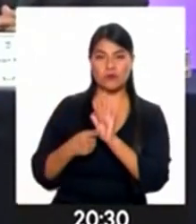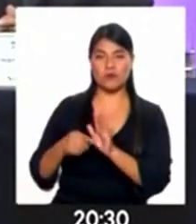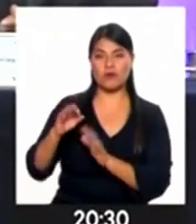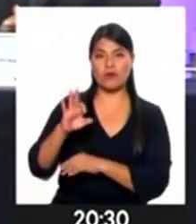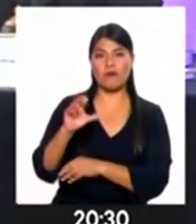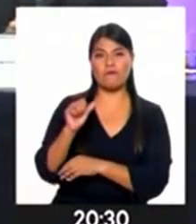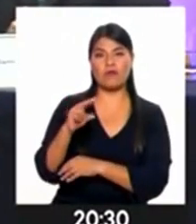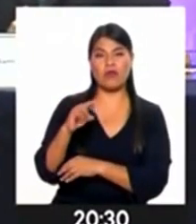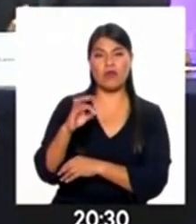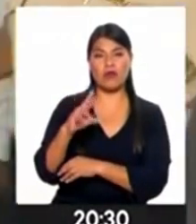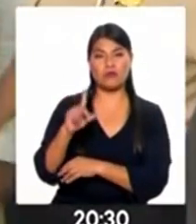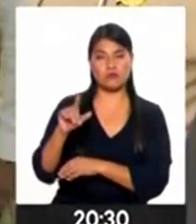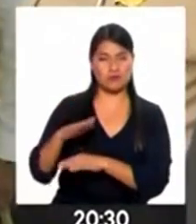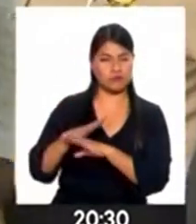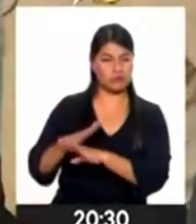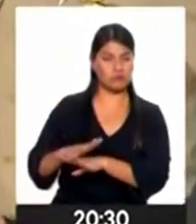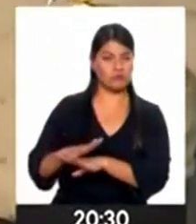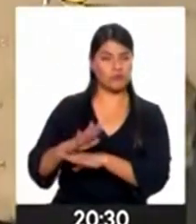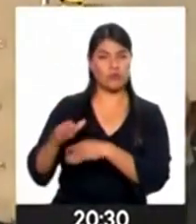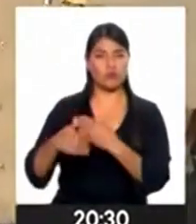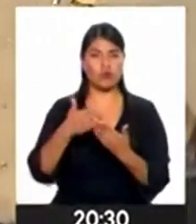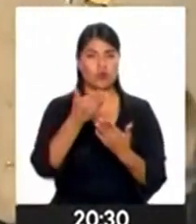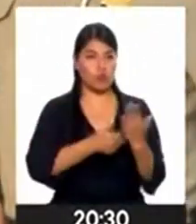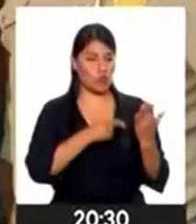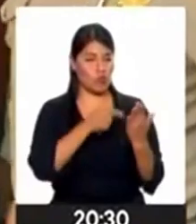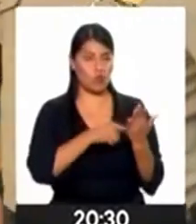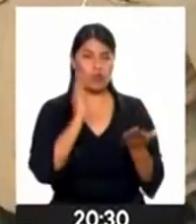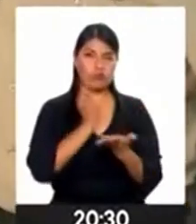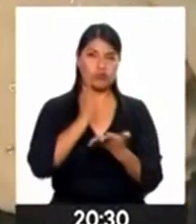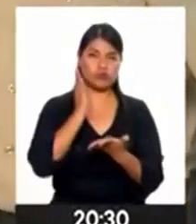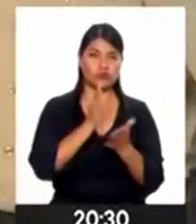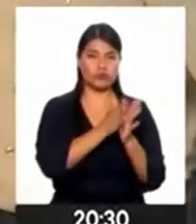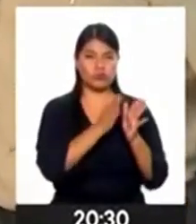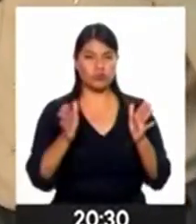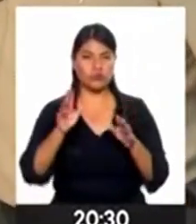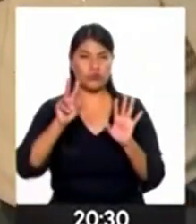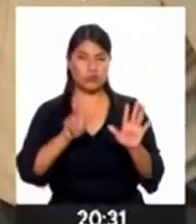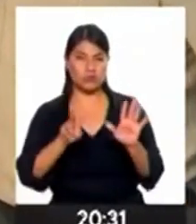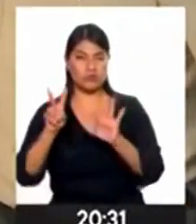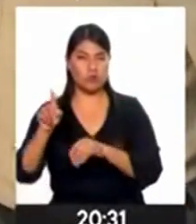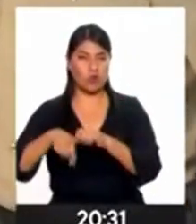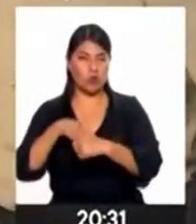flagrancia para combatir el delito, mediante el dictado de sentencias en un plazo de 72 horas.